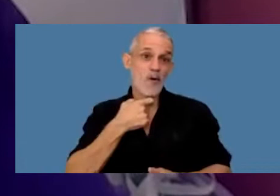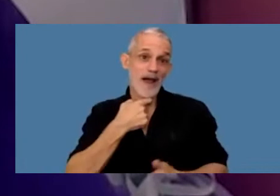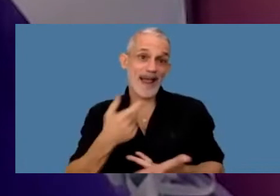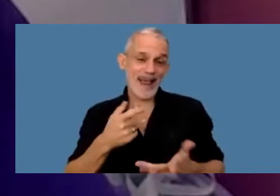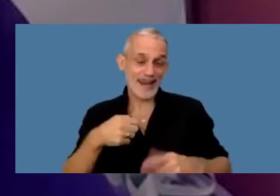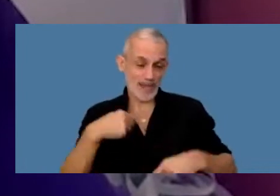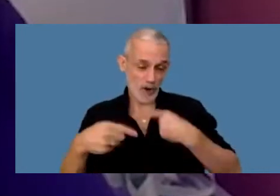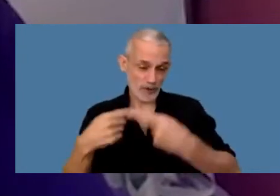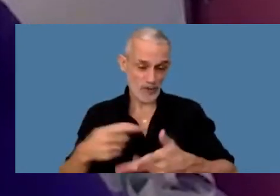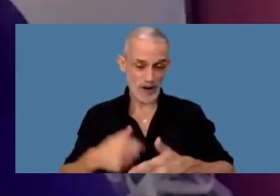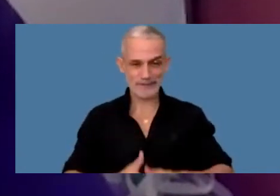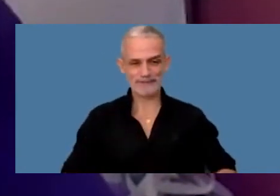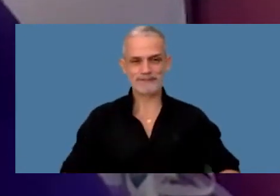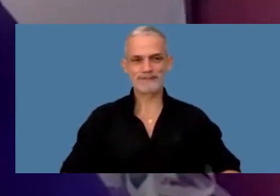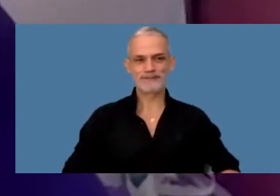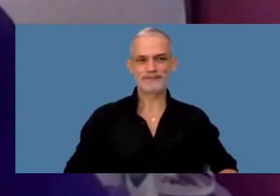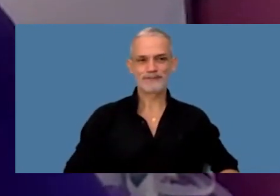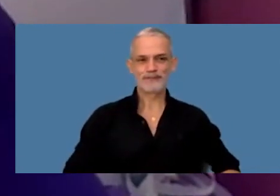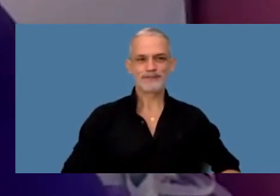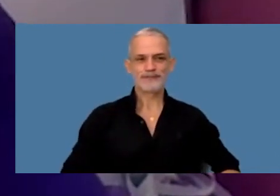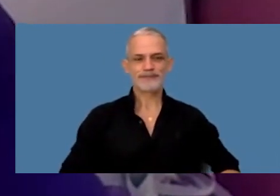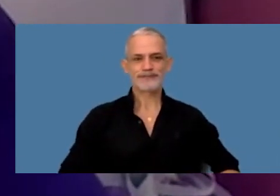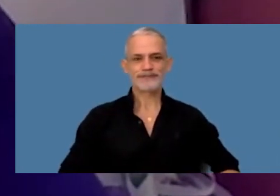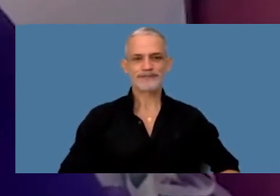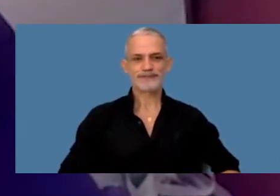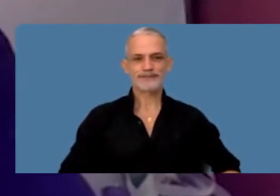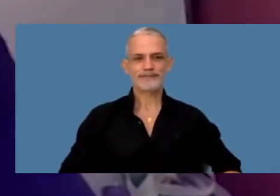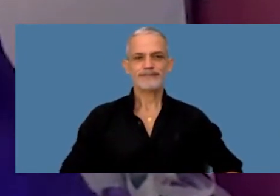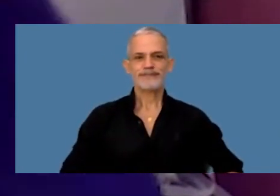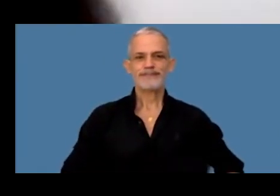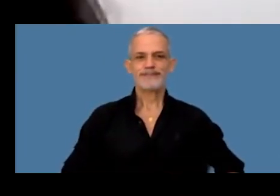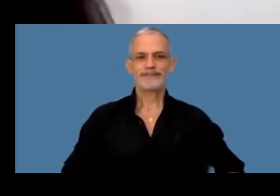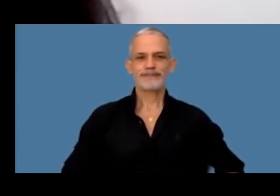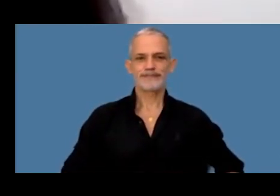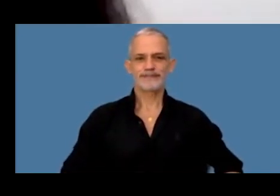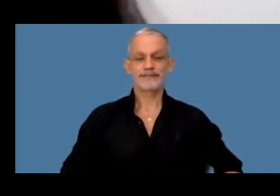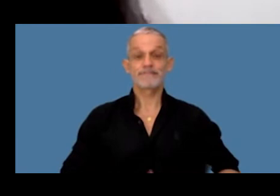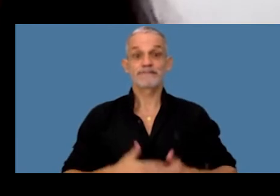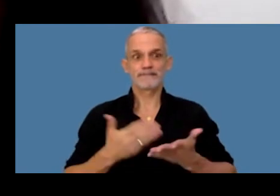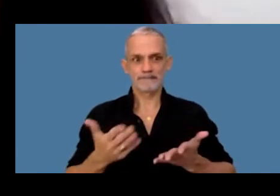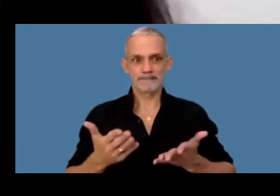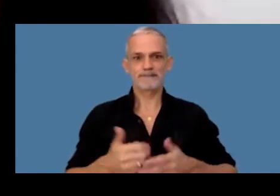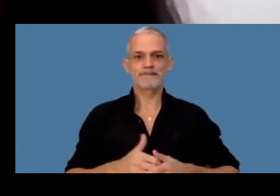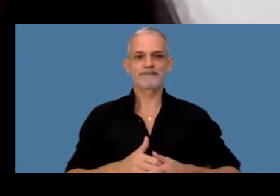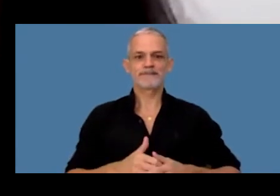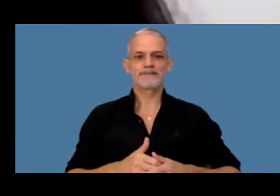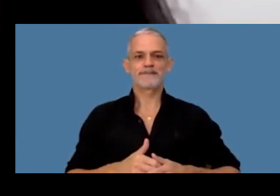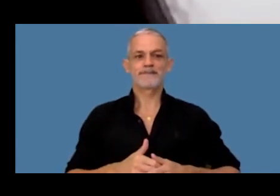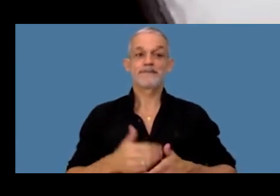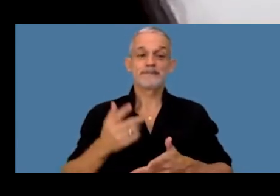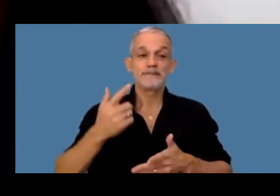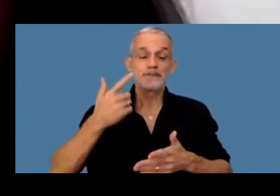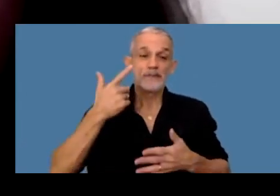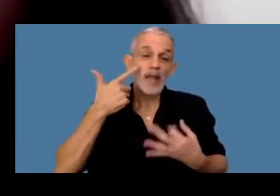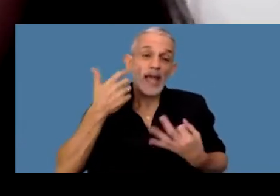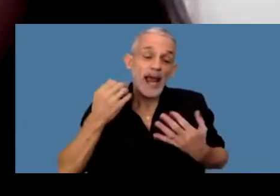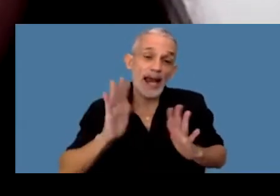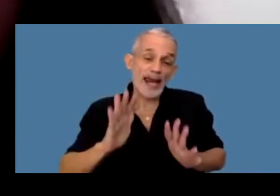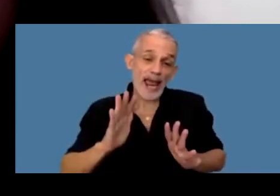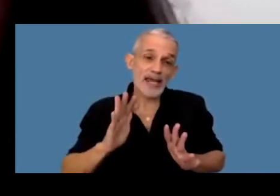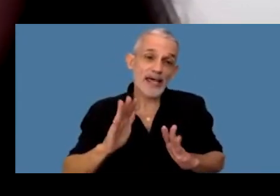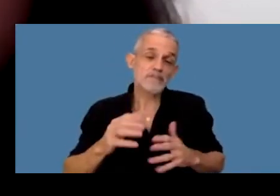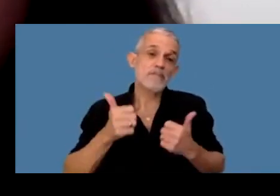agentes sanitarios, quizás menos en ese momento, no sugerimos nada. O sea, todo tratamos de